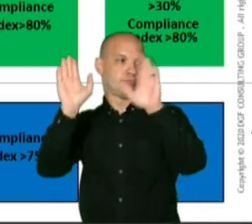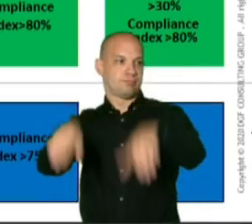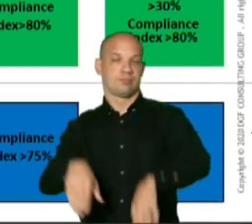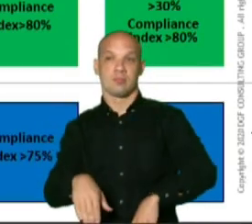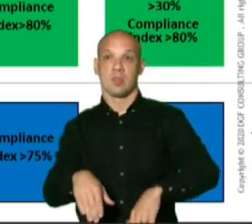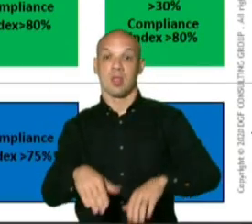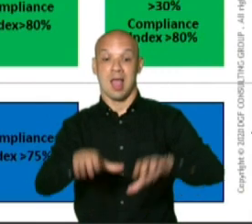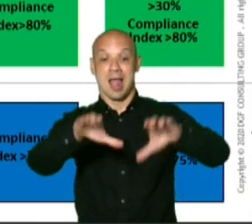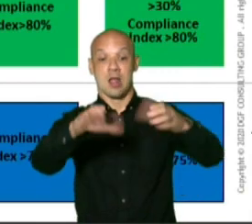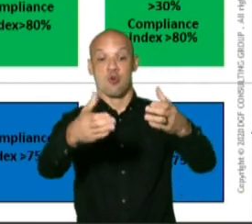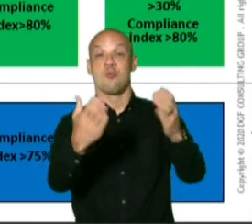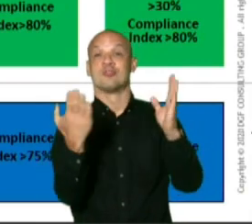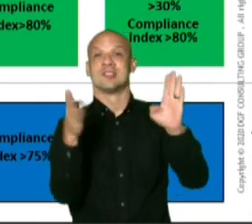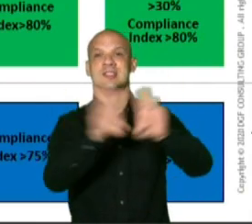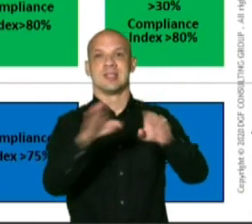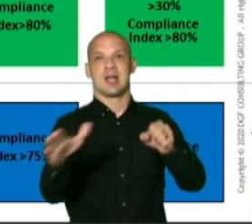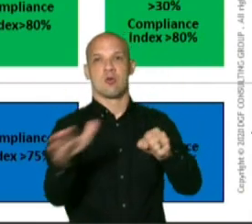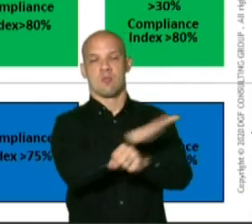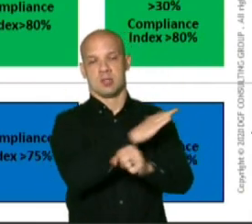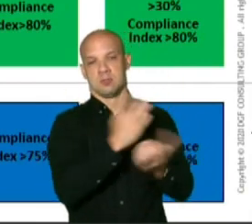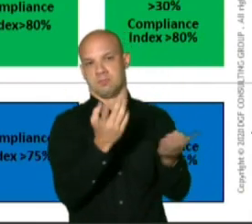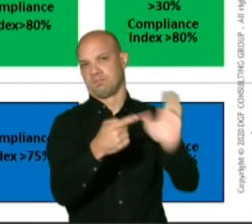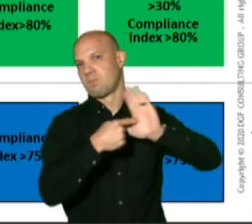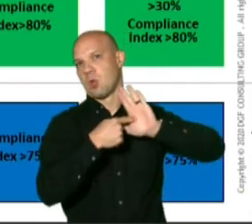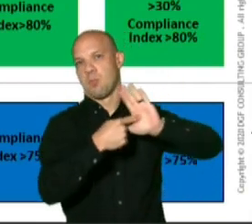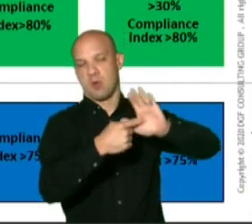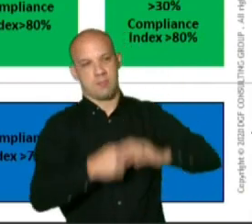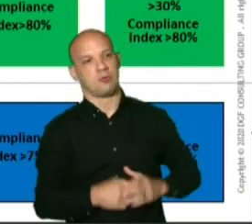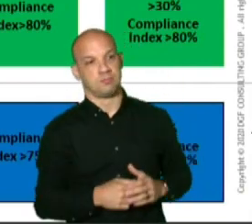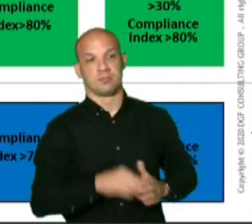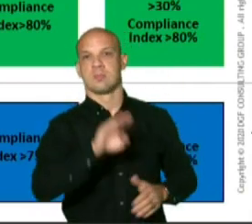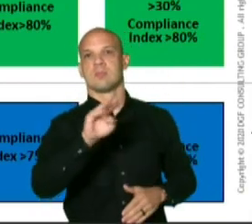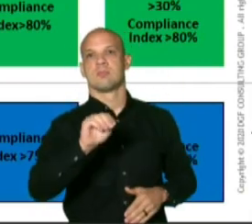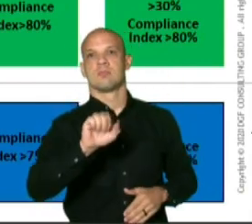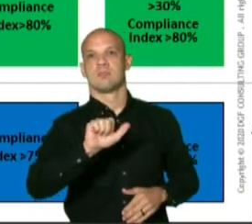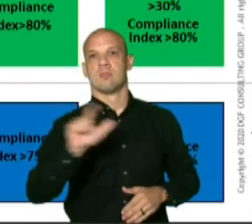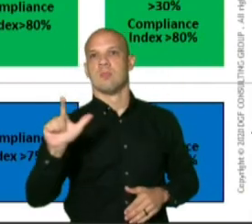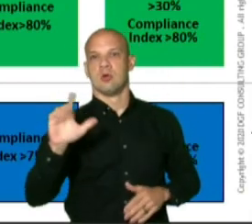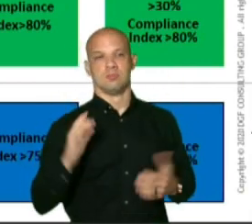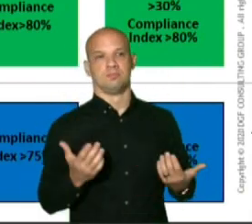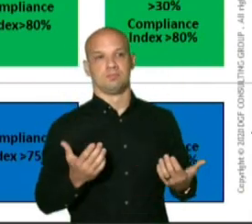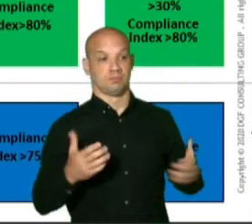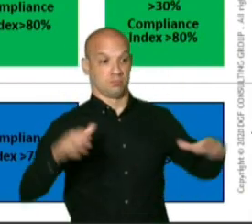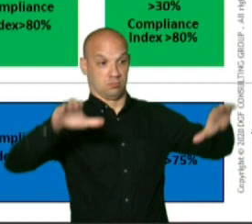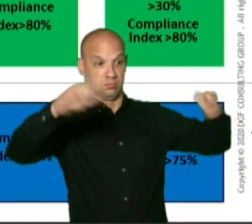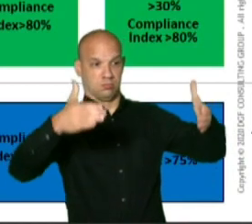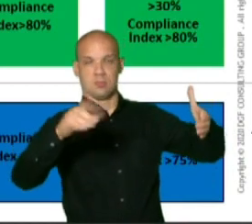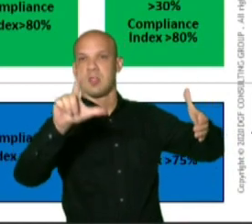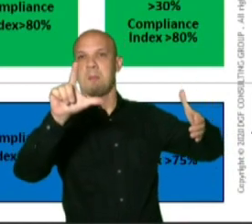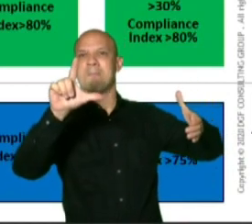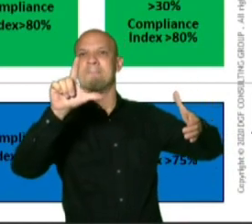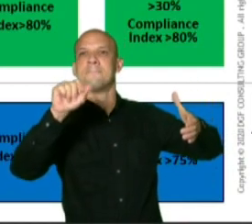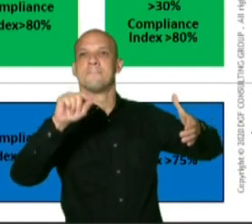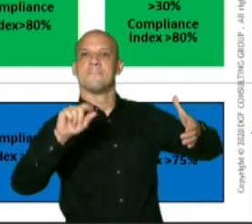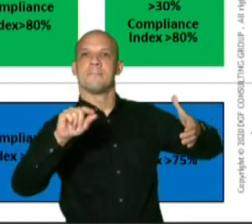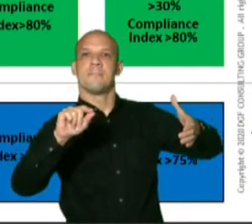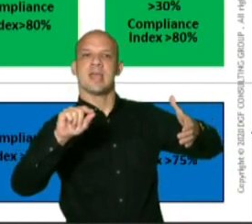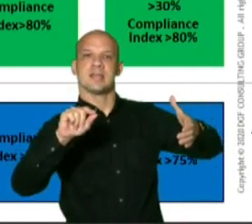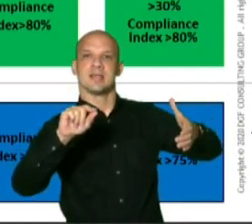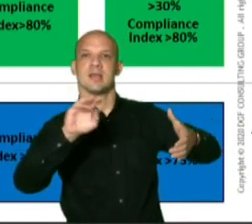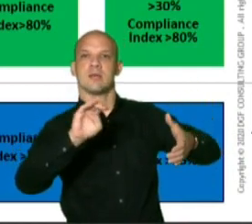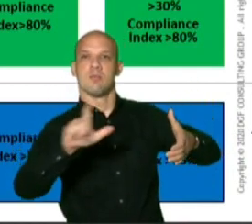se cierra el sector. Digamos los centros comerciales, si el grupo del sector son 20 centros comerciales